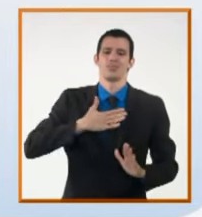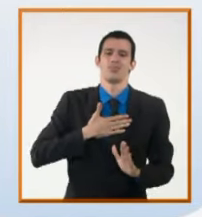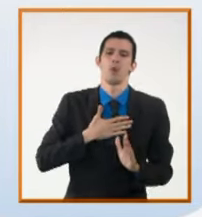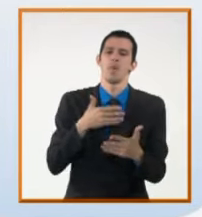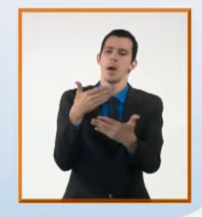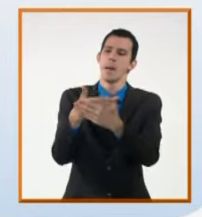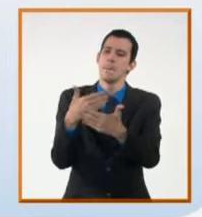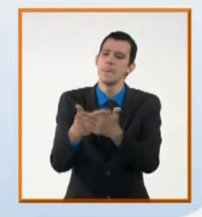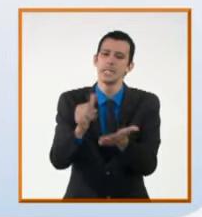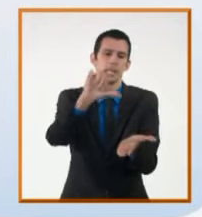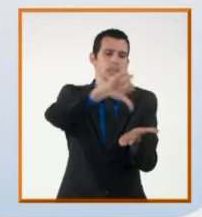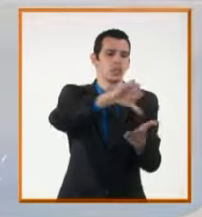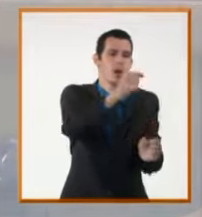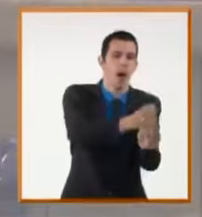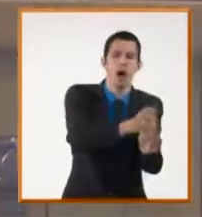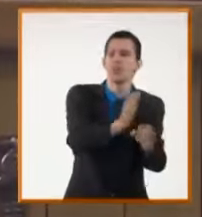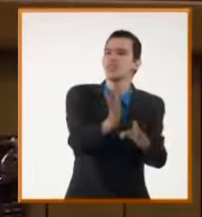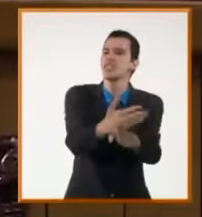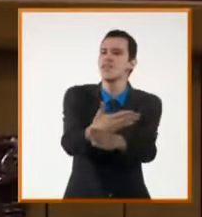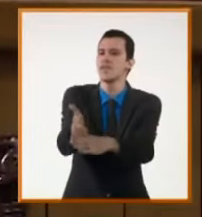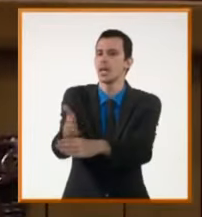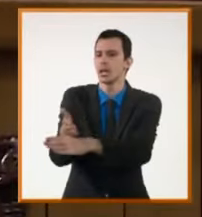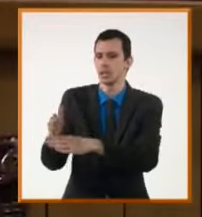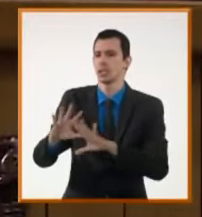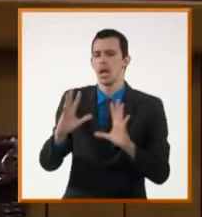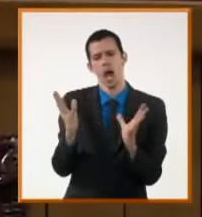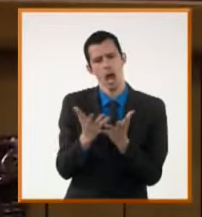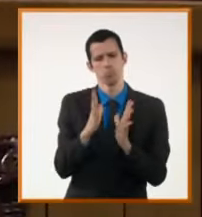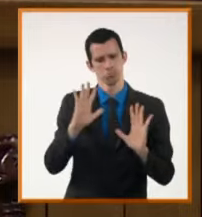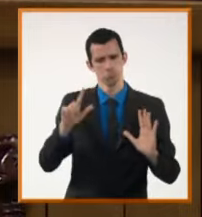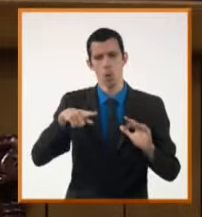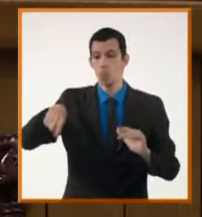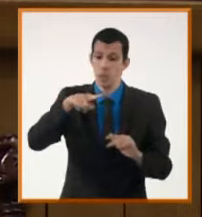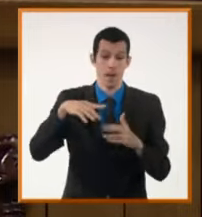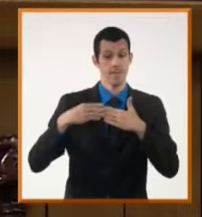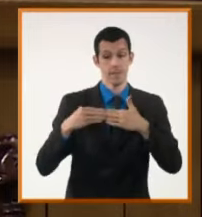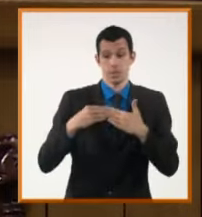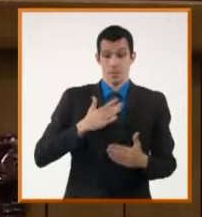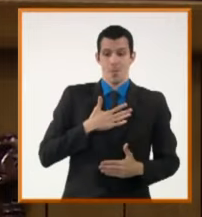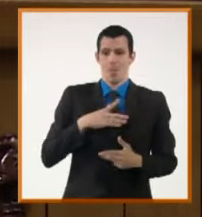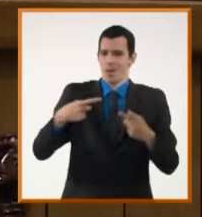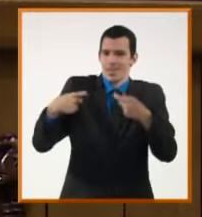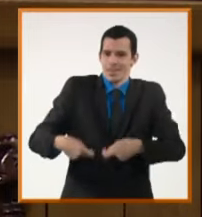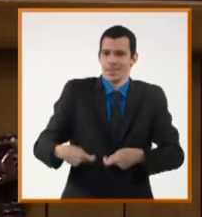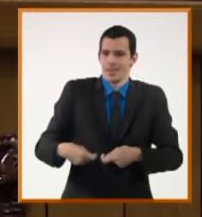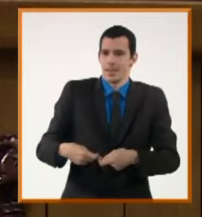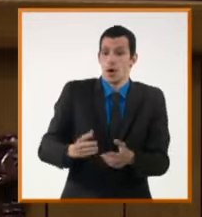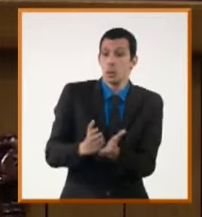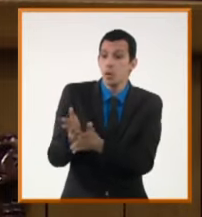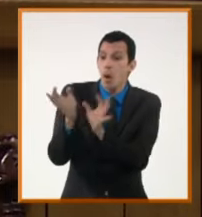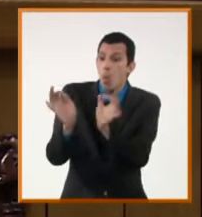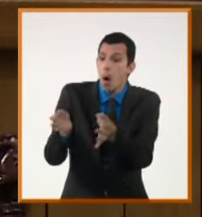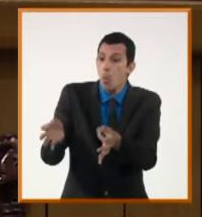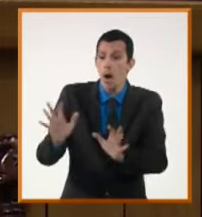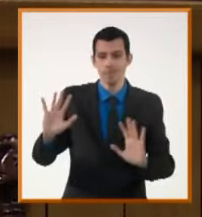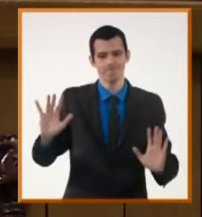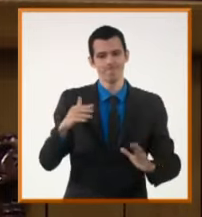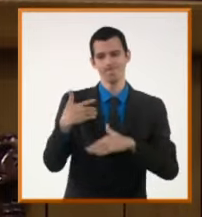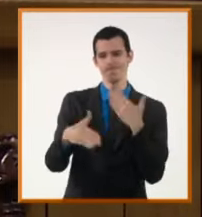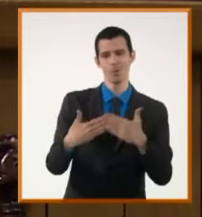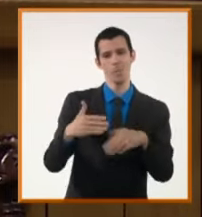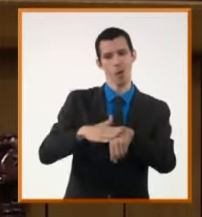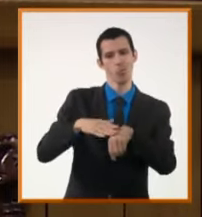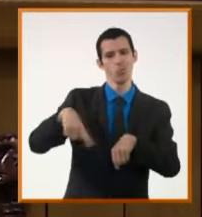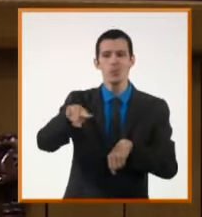sin quemar etapas, pero a partir del propio esfuerzo, el trabajo colectivo, hay que lograr que avancemos más en la aplicación de este decreto, que es una